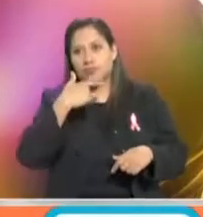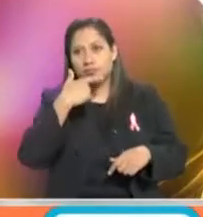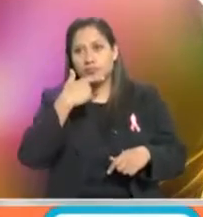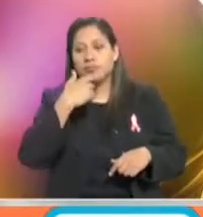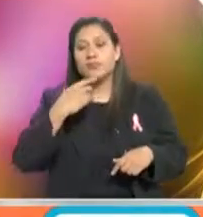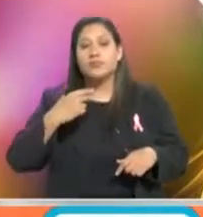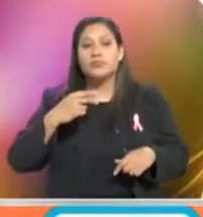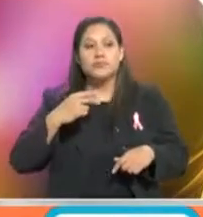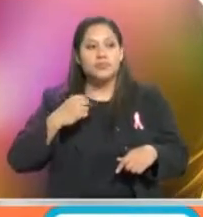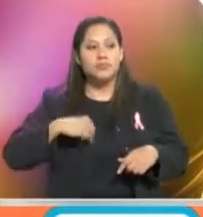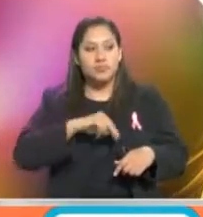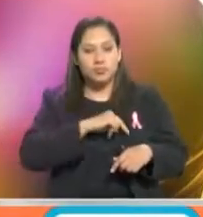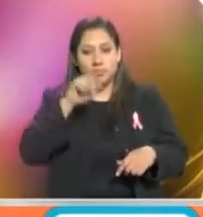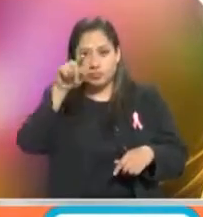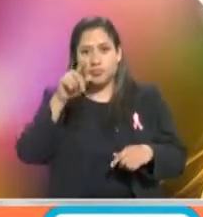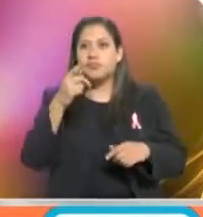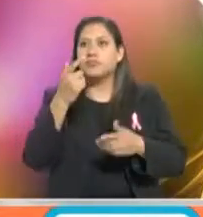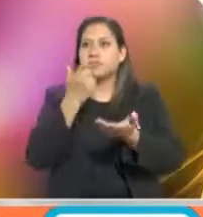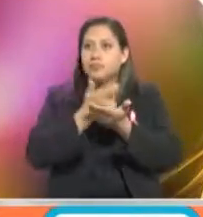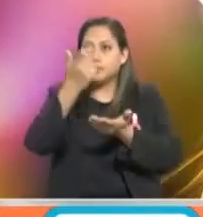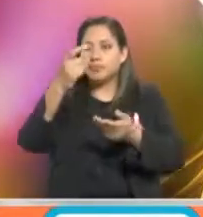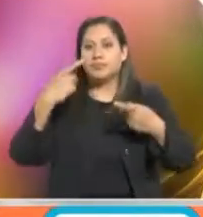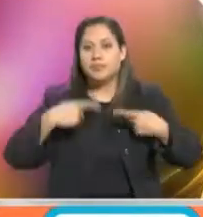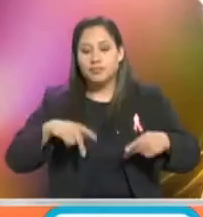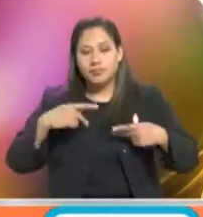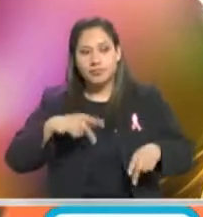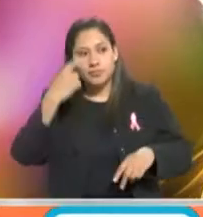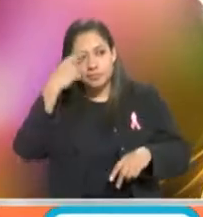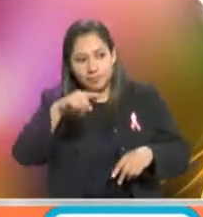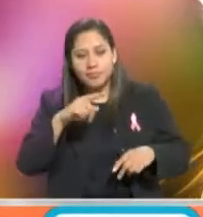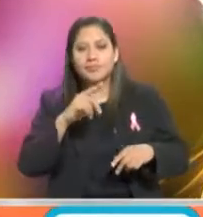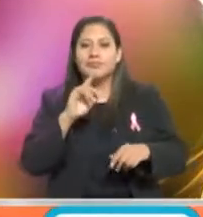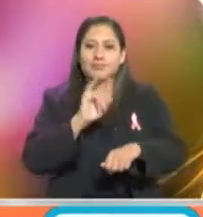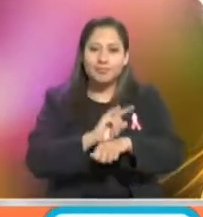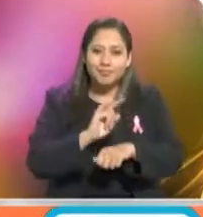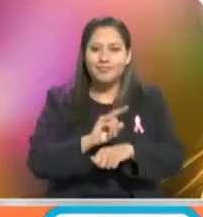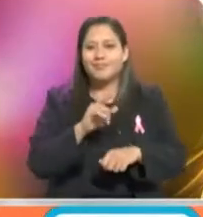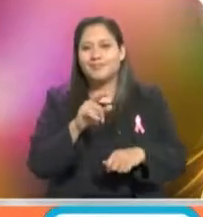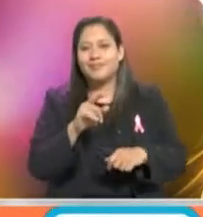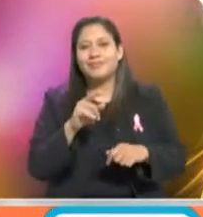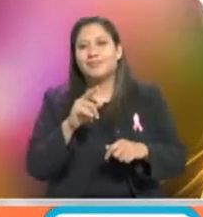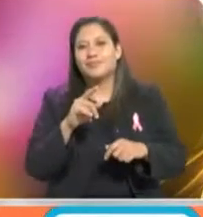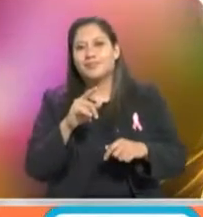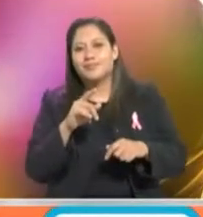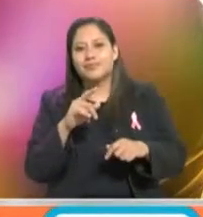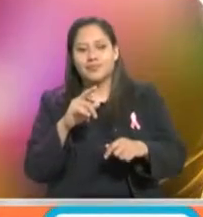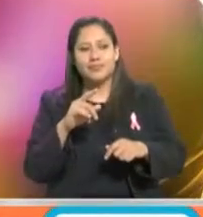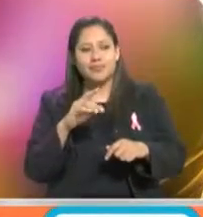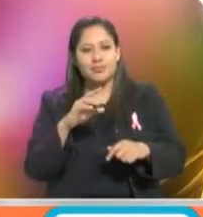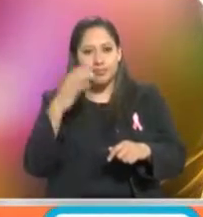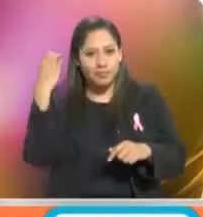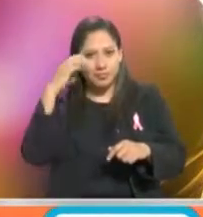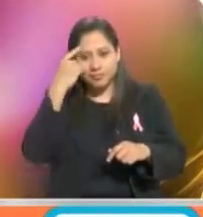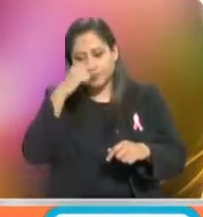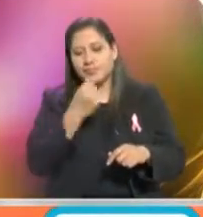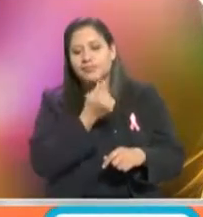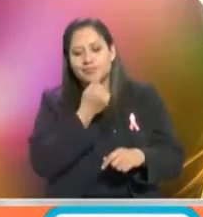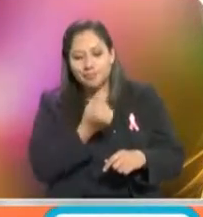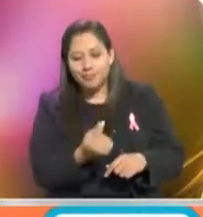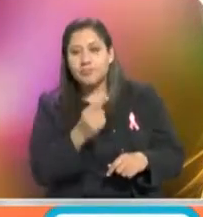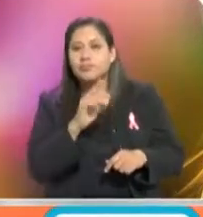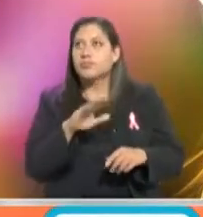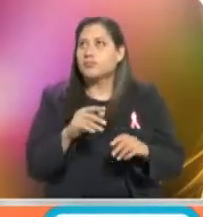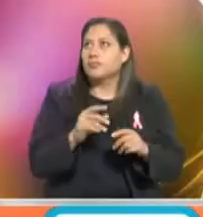a tener contratamos a una persona para que nos ambiente, que tengamos algo así coqueto para los niños, porque luego se